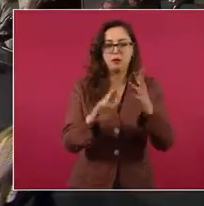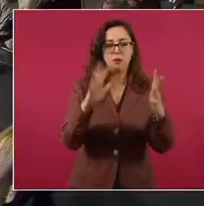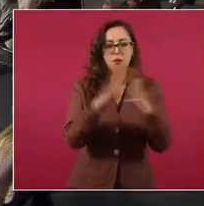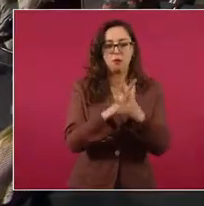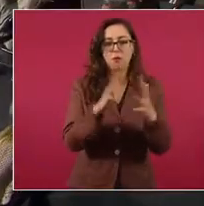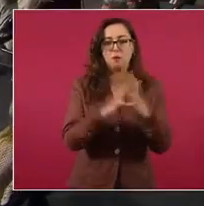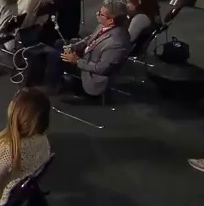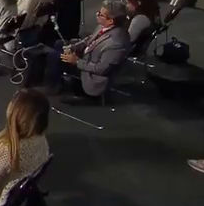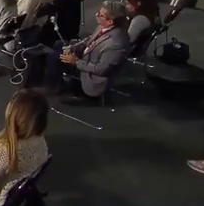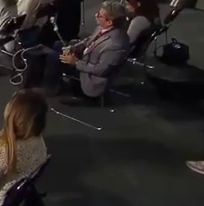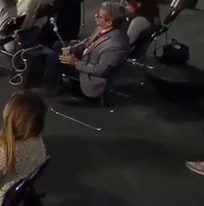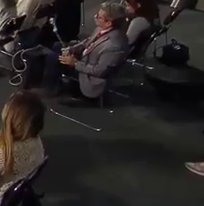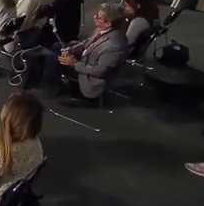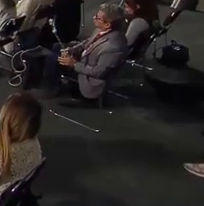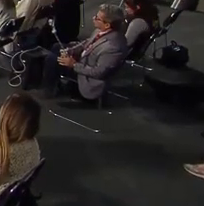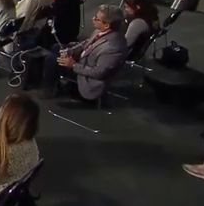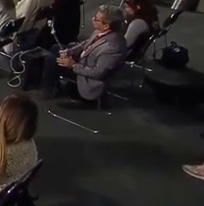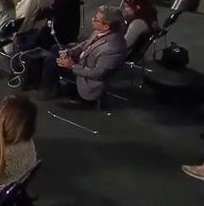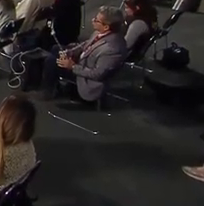en 1910,